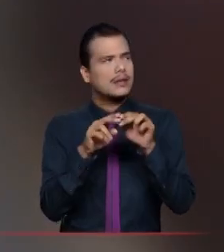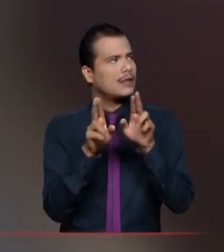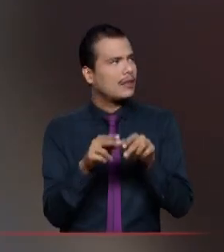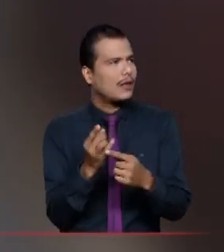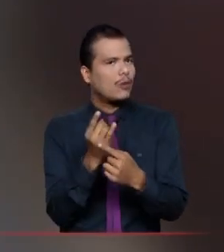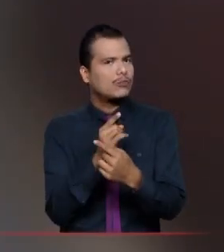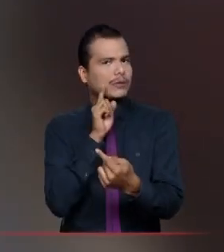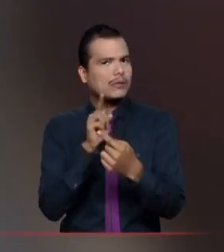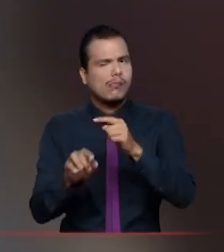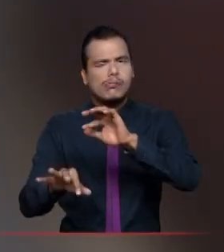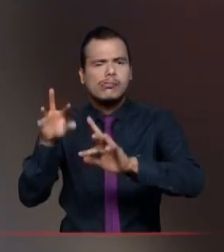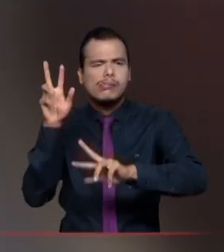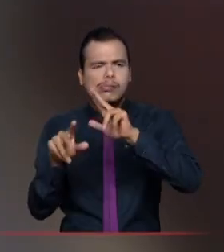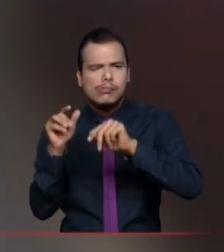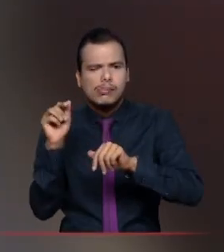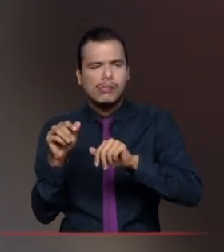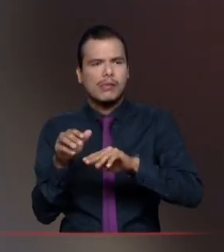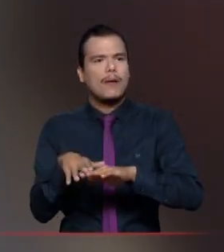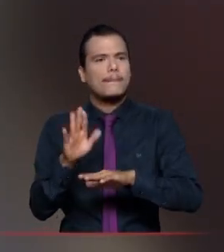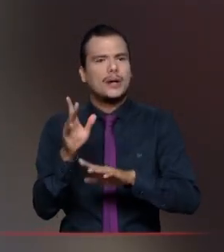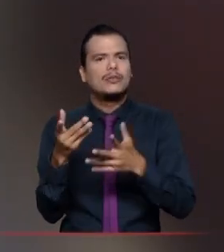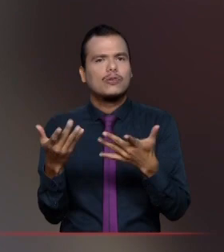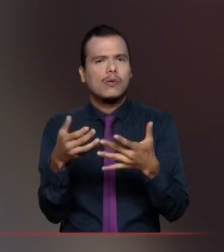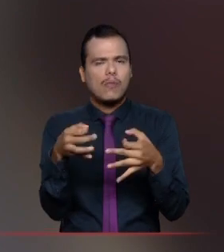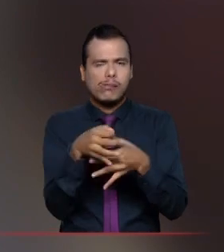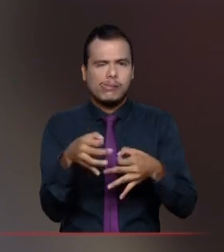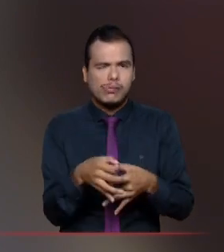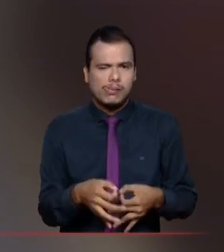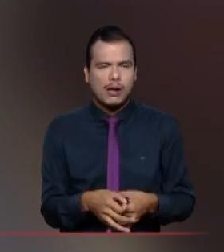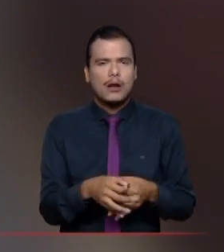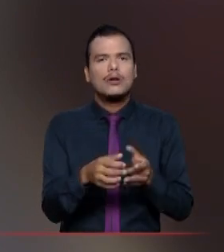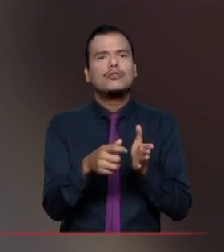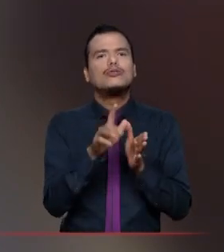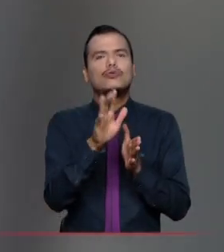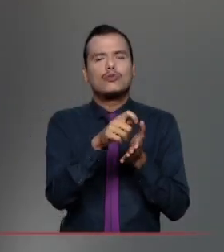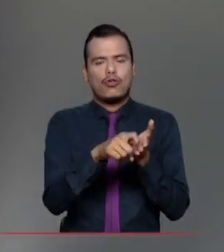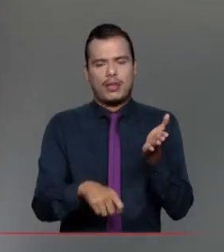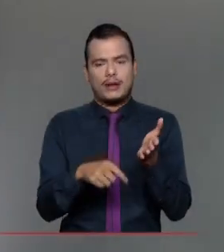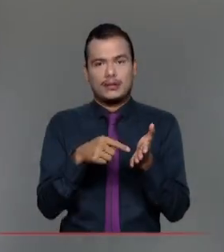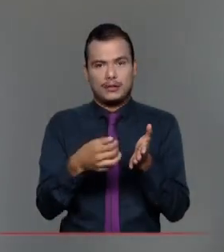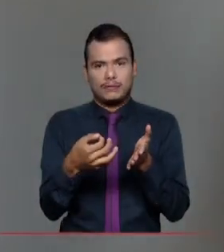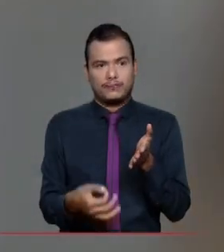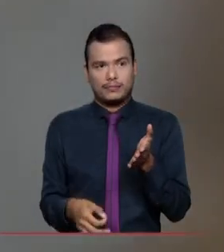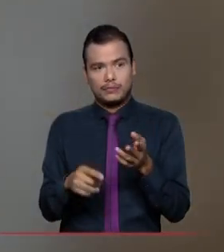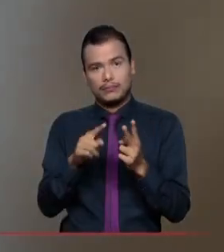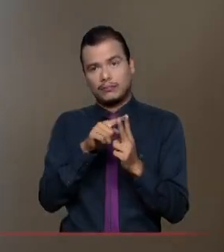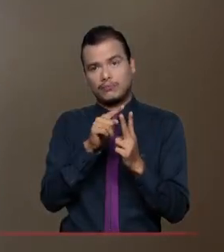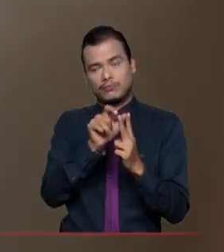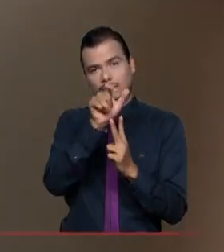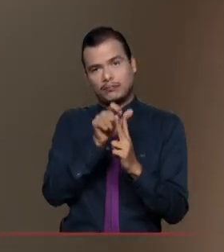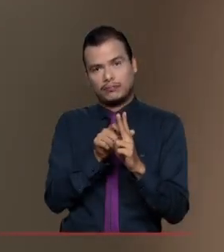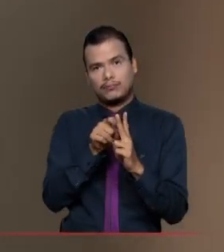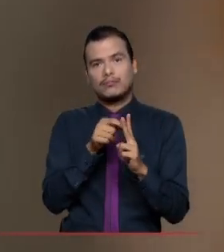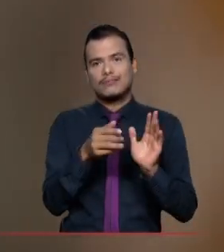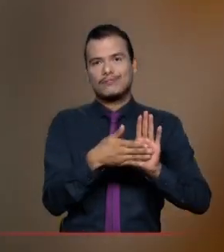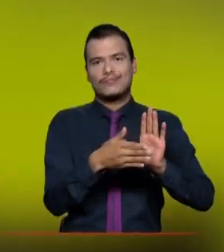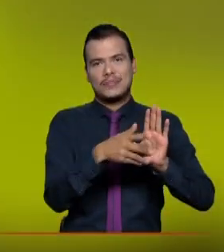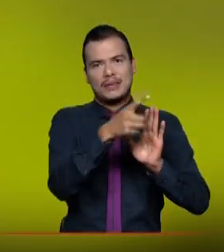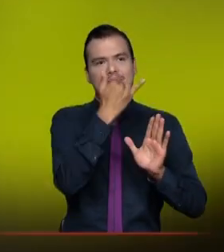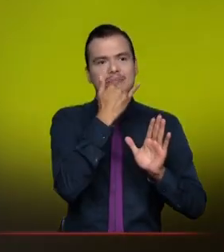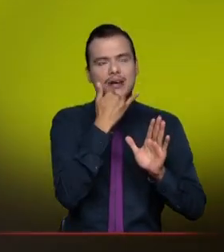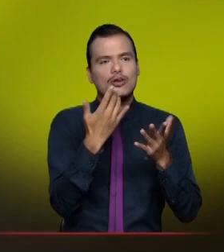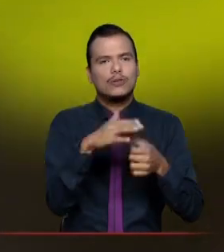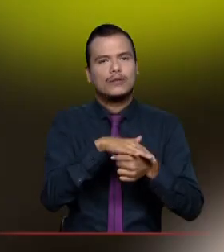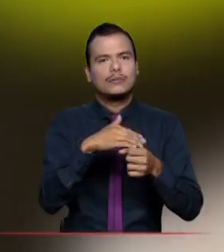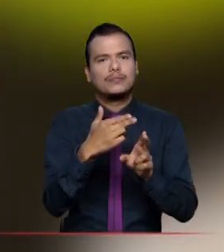personales, específicamente por sustitución de tarjetas de débito. Uno de los presuntos ladrones fue aprehendido infraganti en